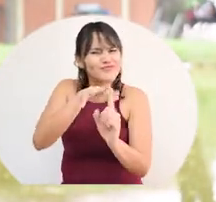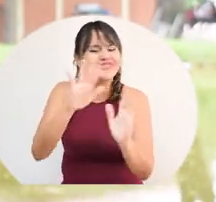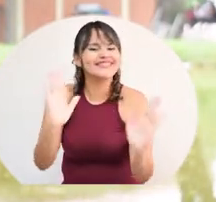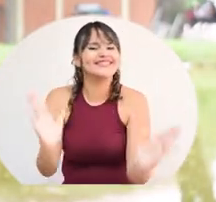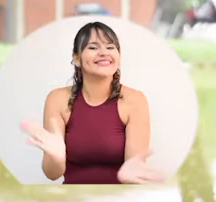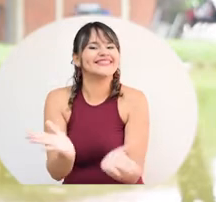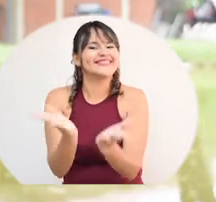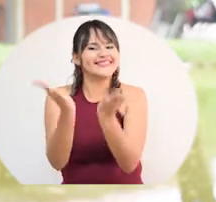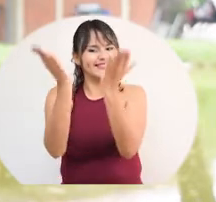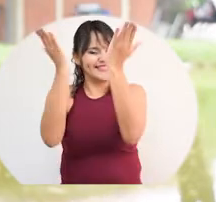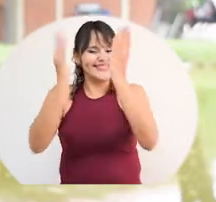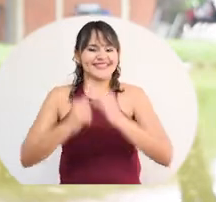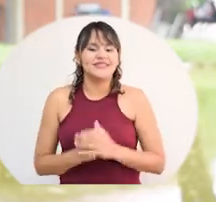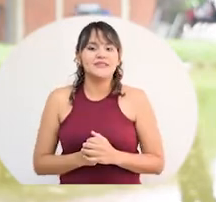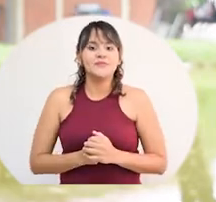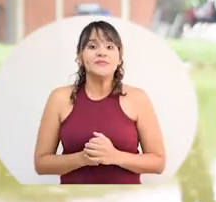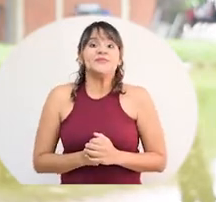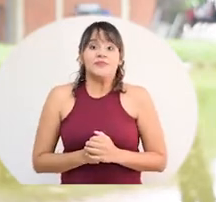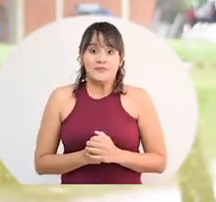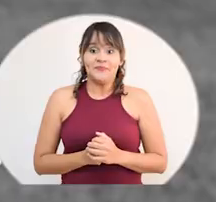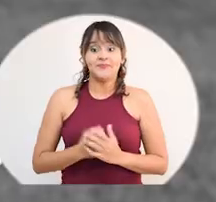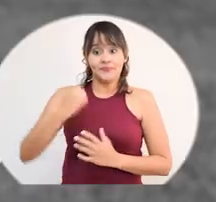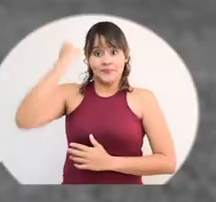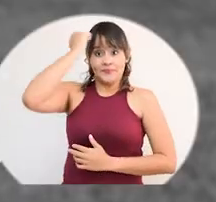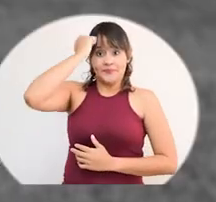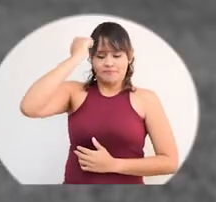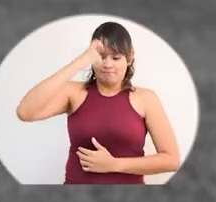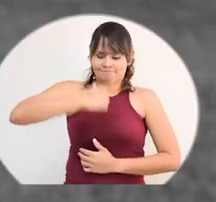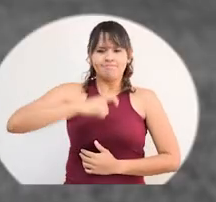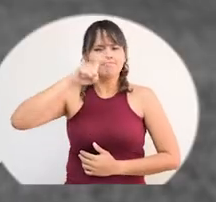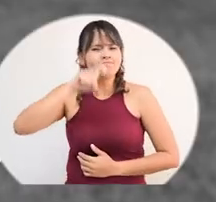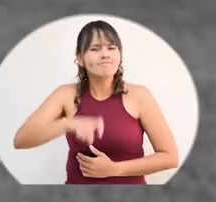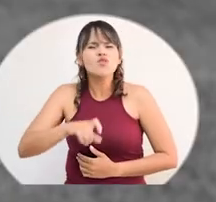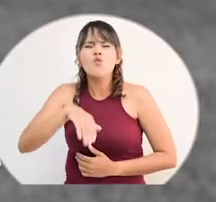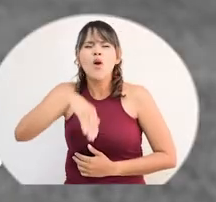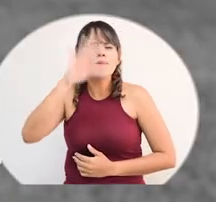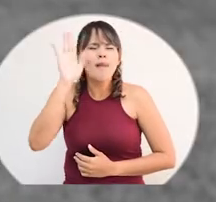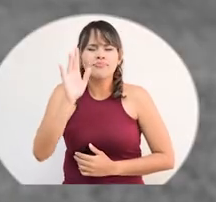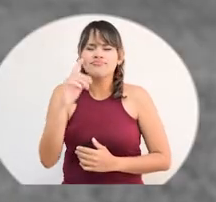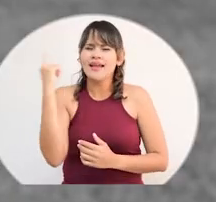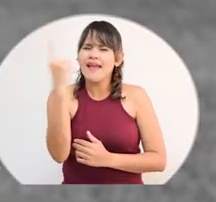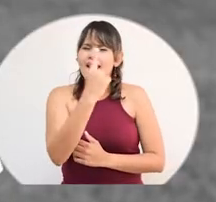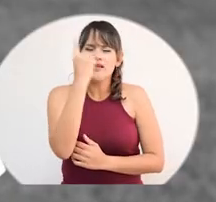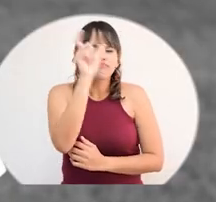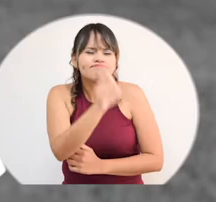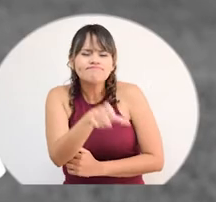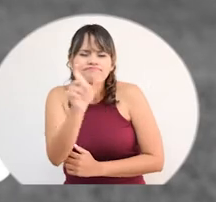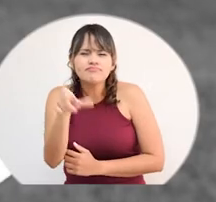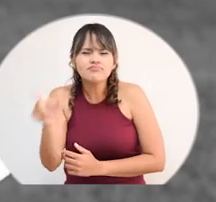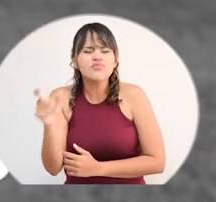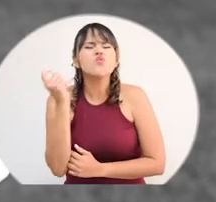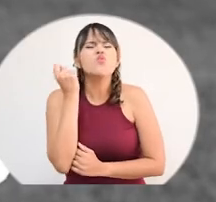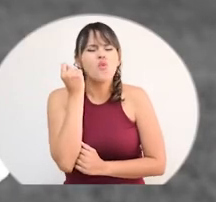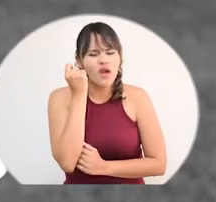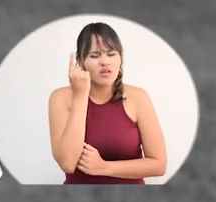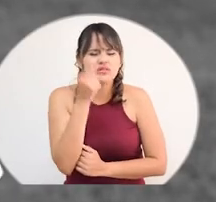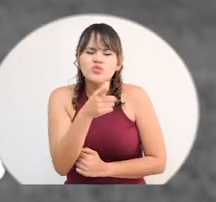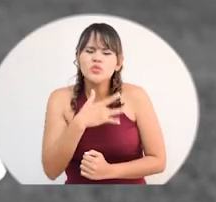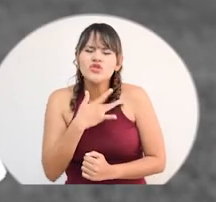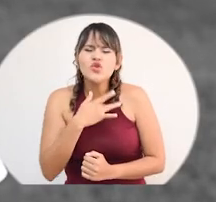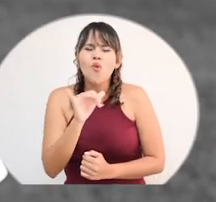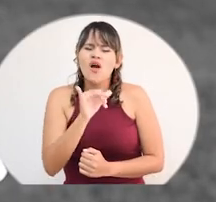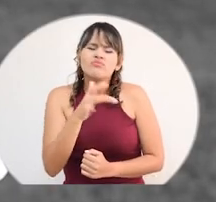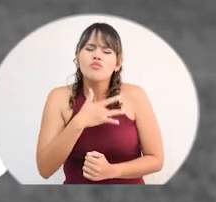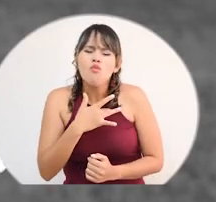cada vez mejor es como la mecánica un buen docente debe ser humanista que debe comprender las situaciones de los estudiantes